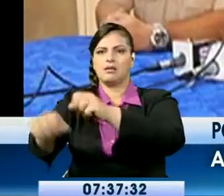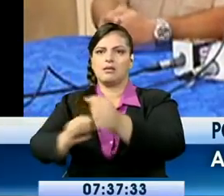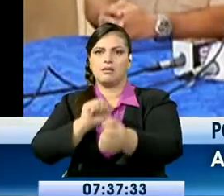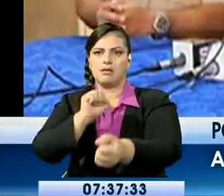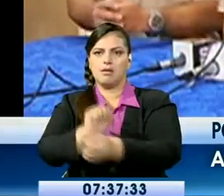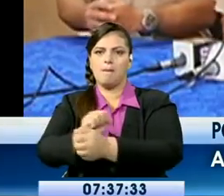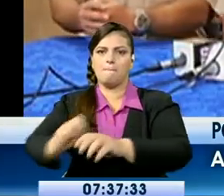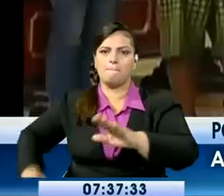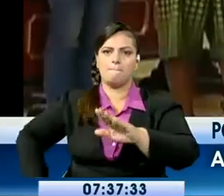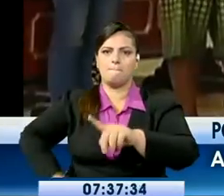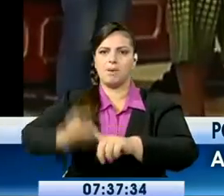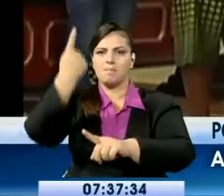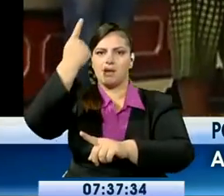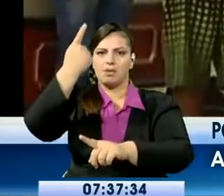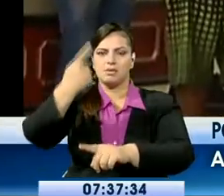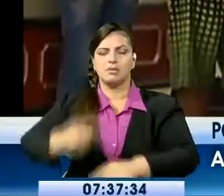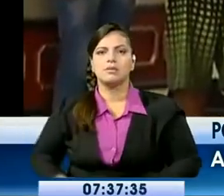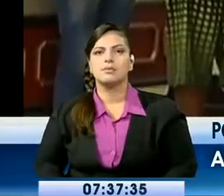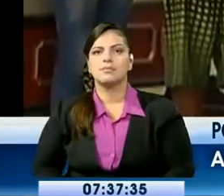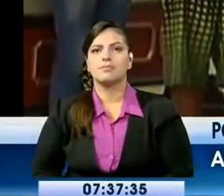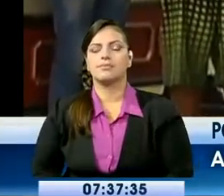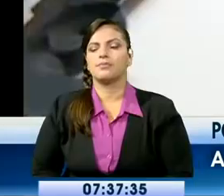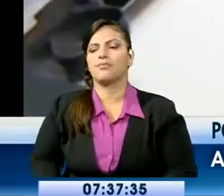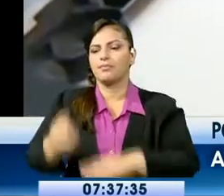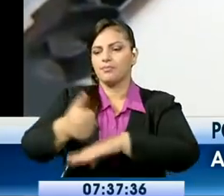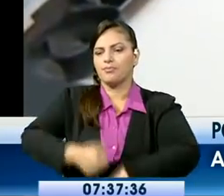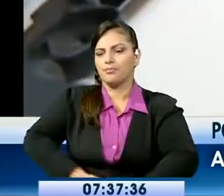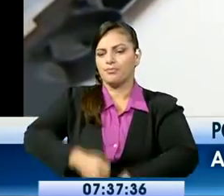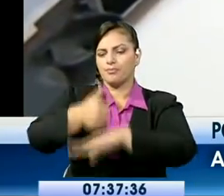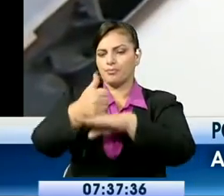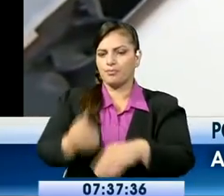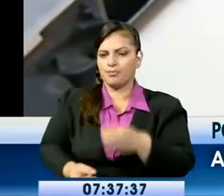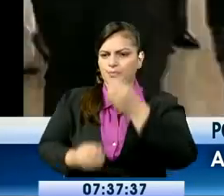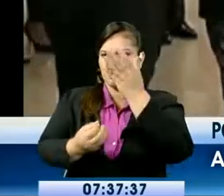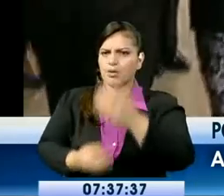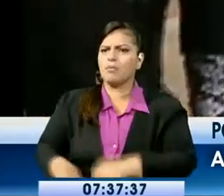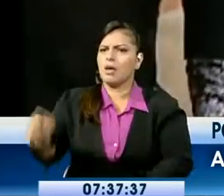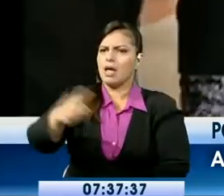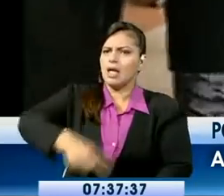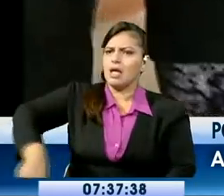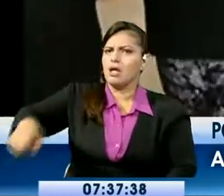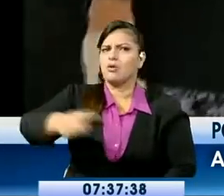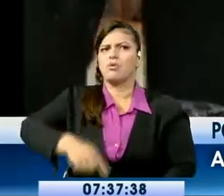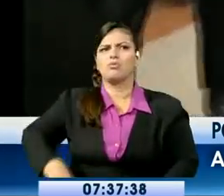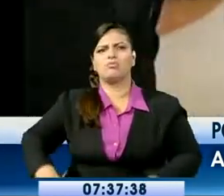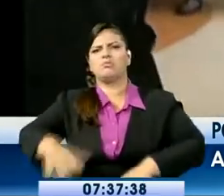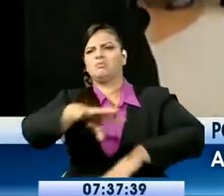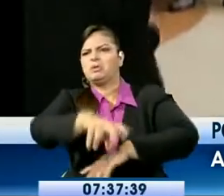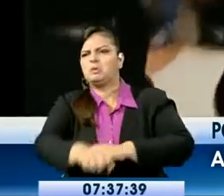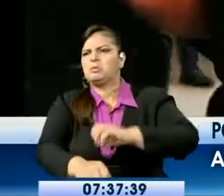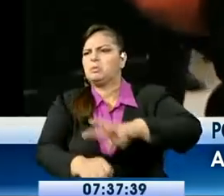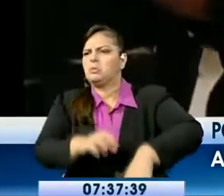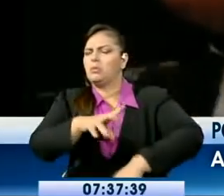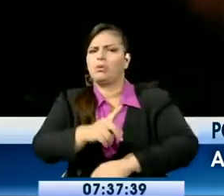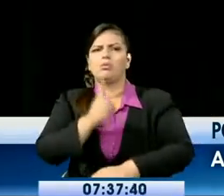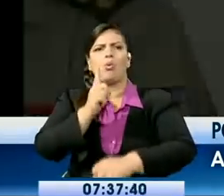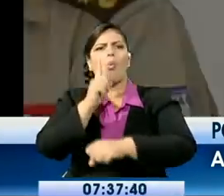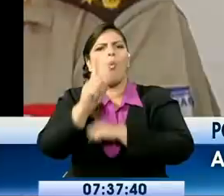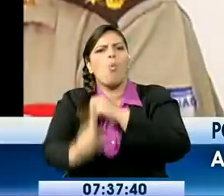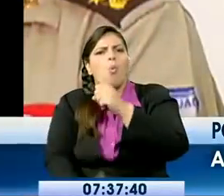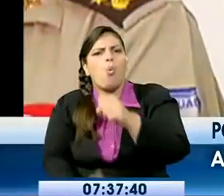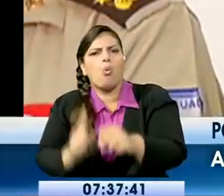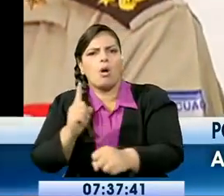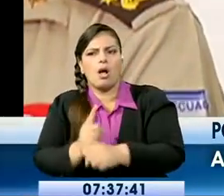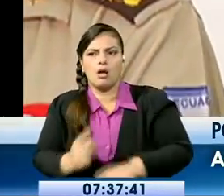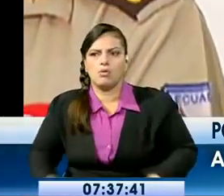autoridades policiales, estas personas venían asaltando viviendas desde el año pasado. El último atraco habría sido esta semana.